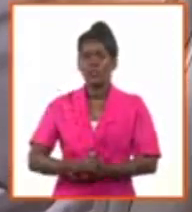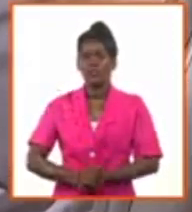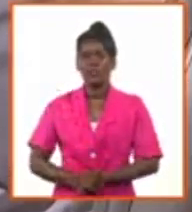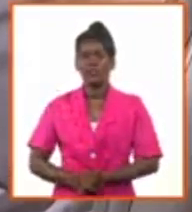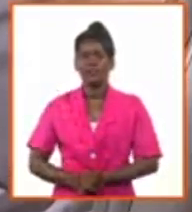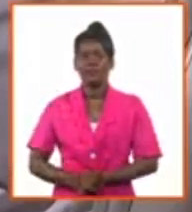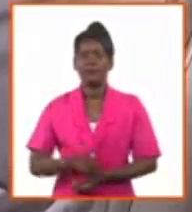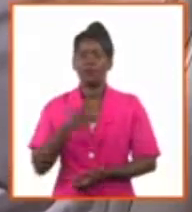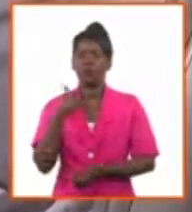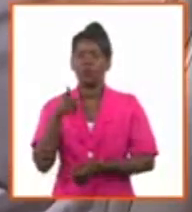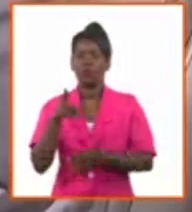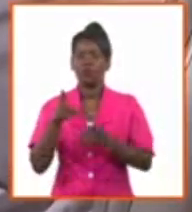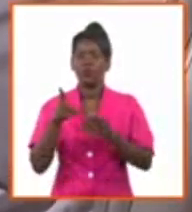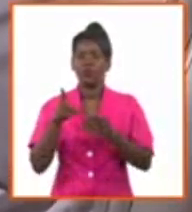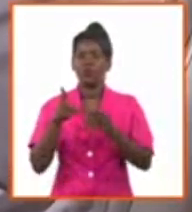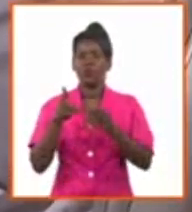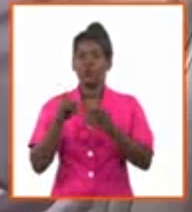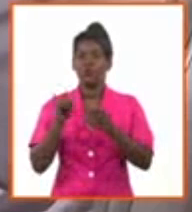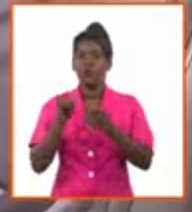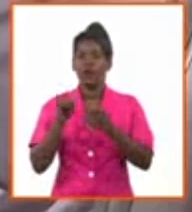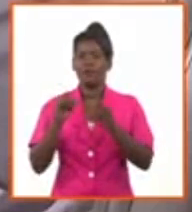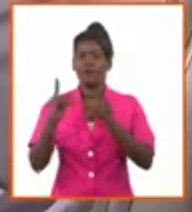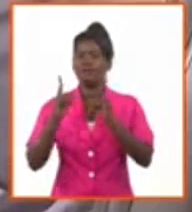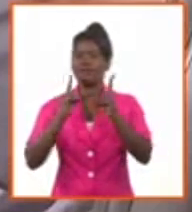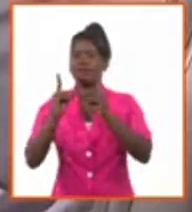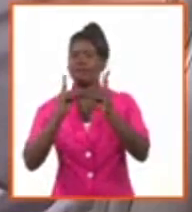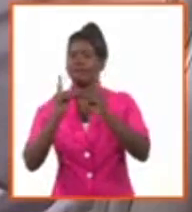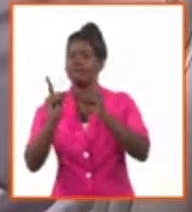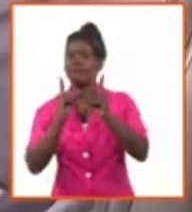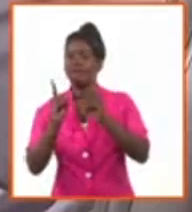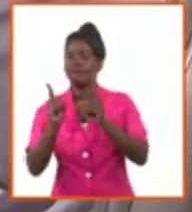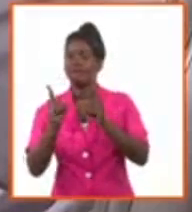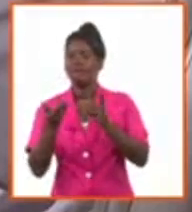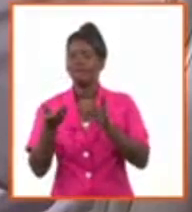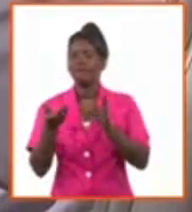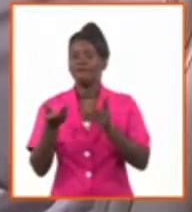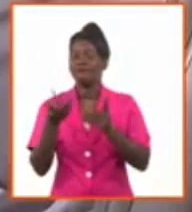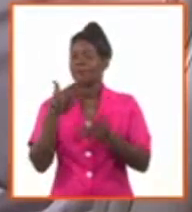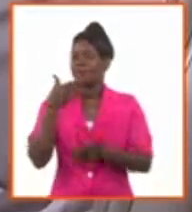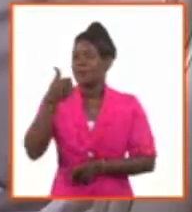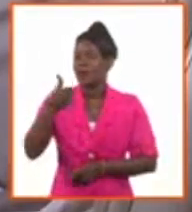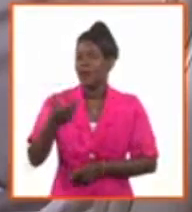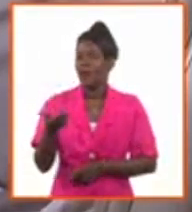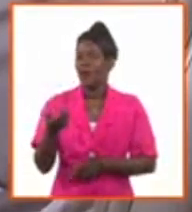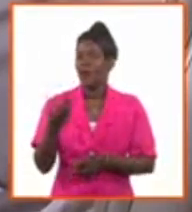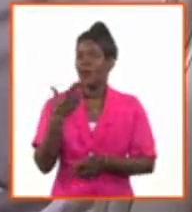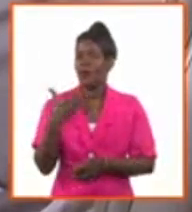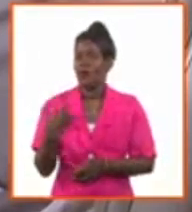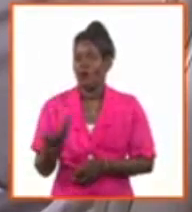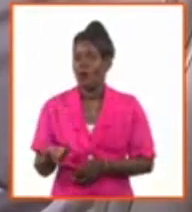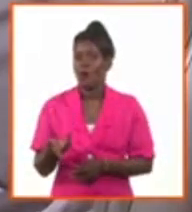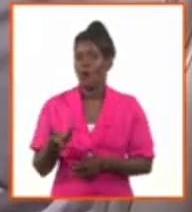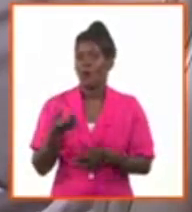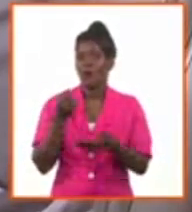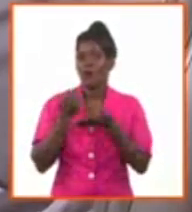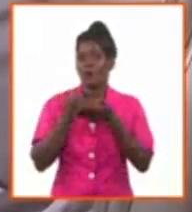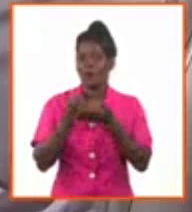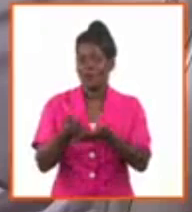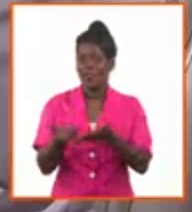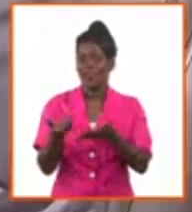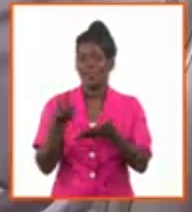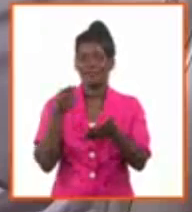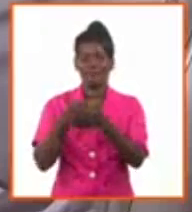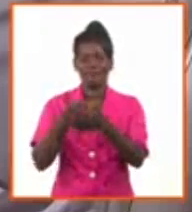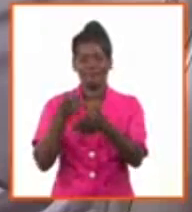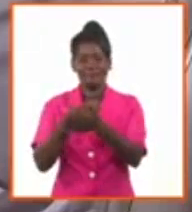que van a tener, que evidentemente va a generar, por supuesto, puntos de vista, maneras de enfrentar colectivamente